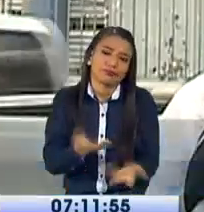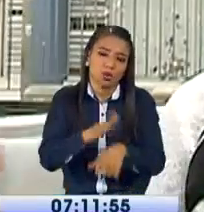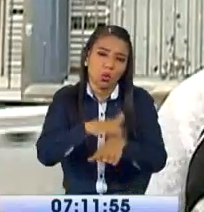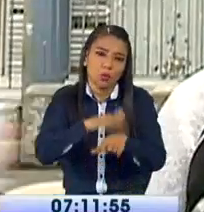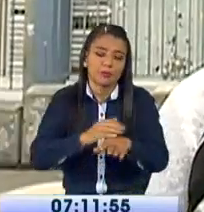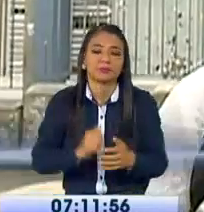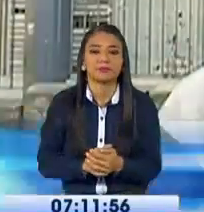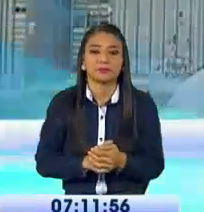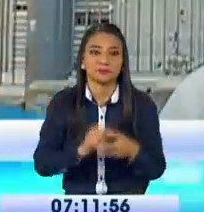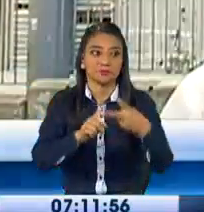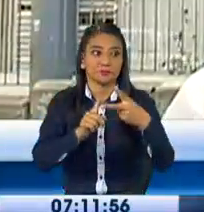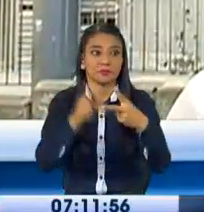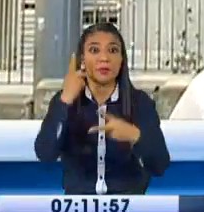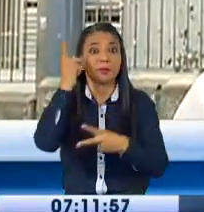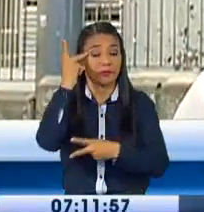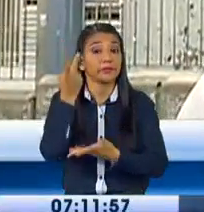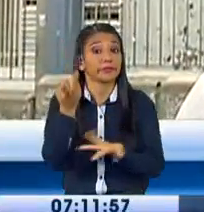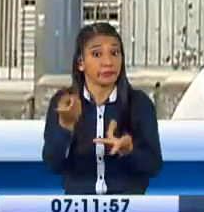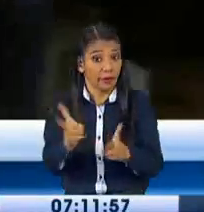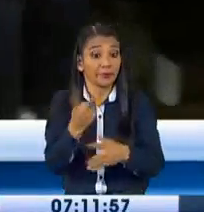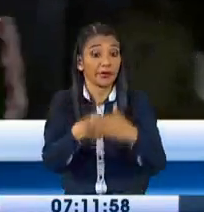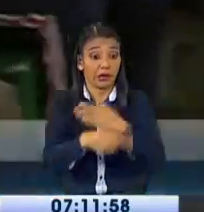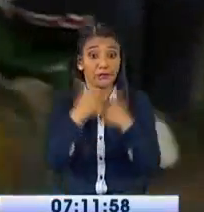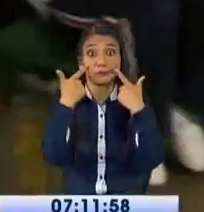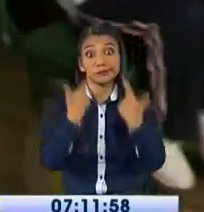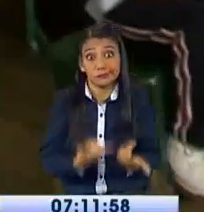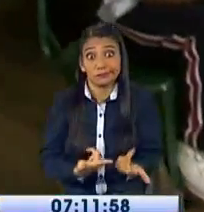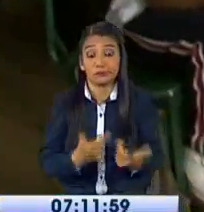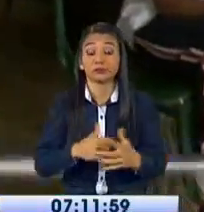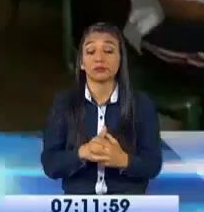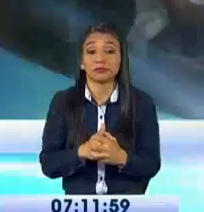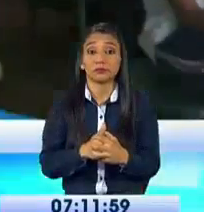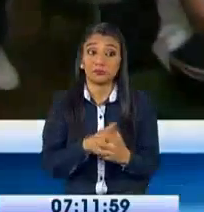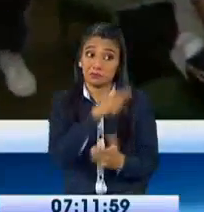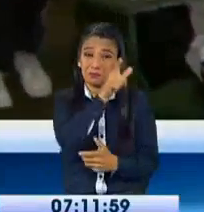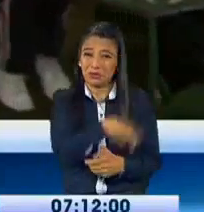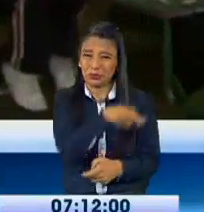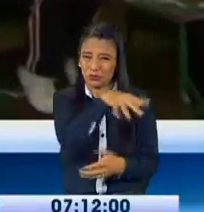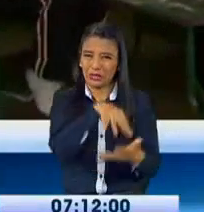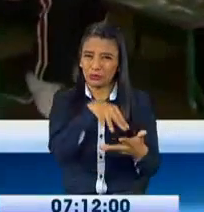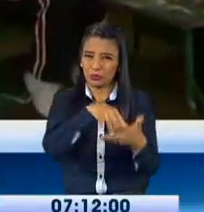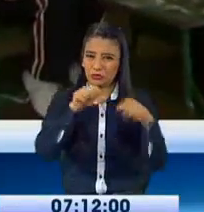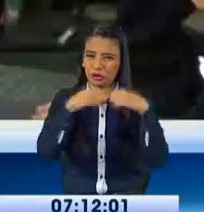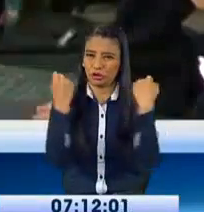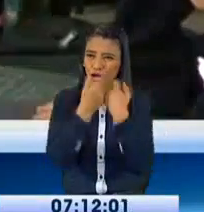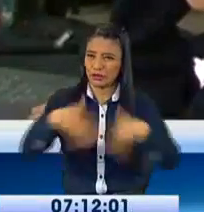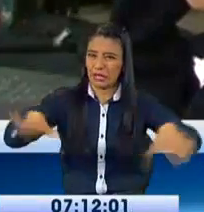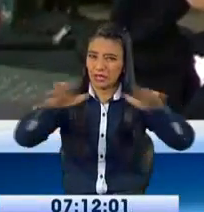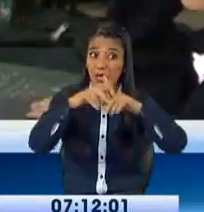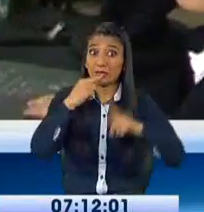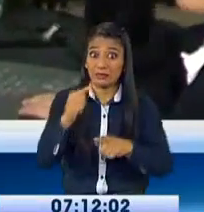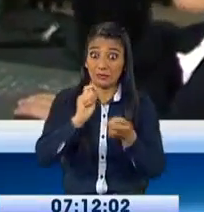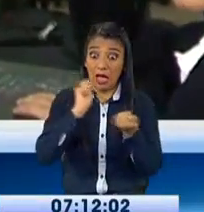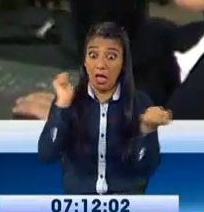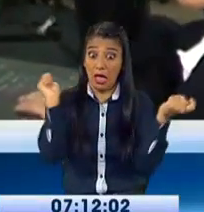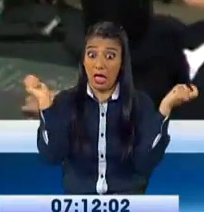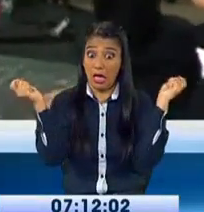padres también deben controlar también a los hijos. Ojeda sostiene que aplicando cambios en este momento se podrá